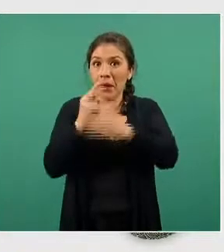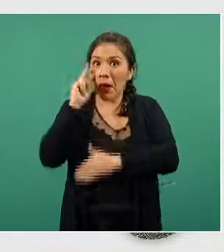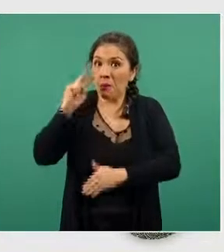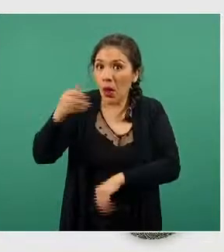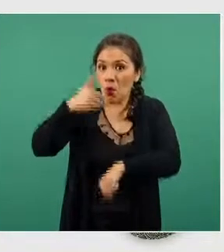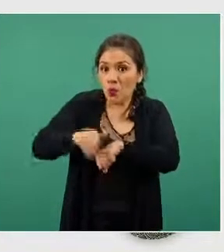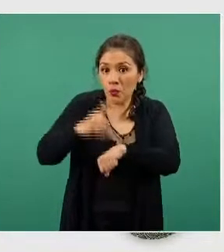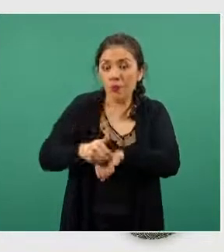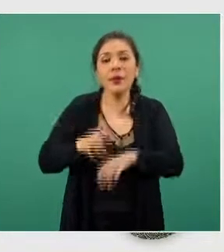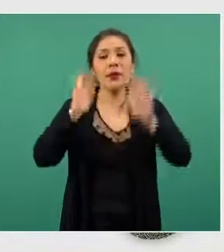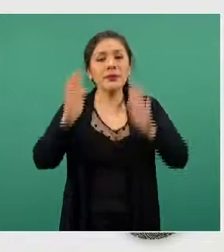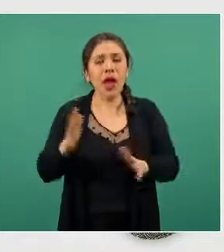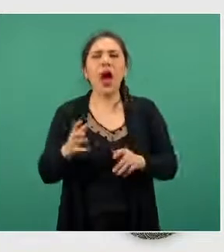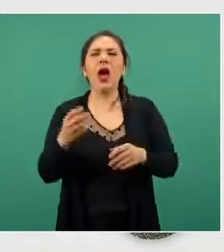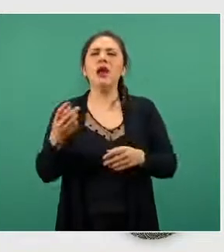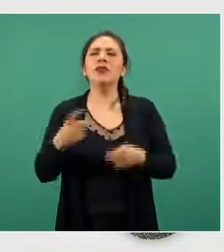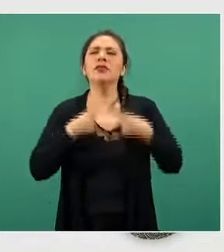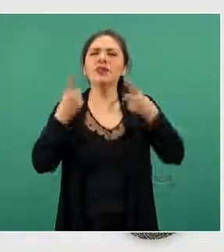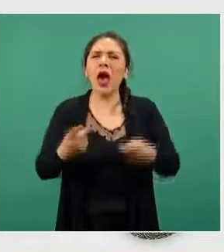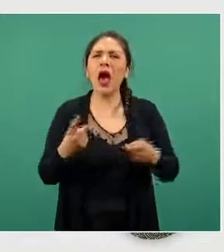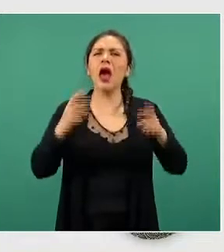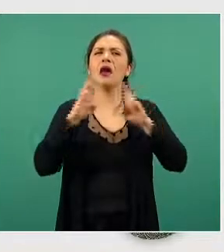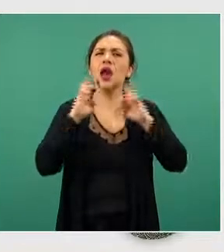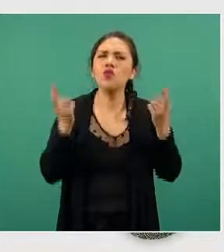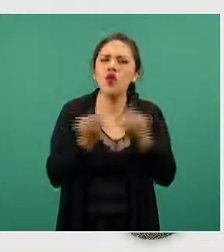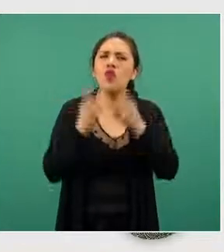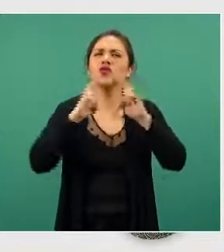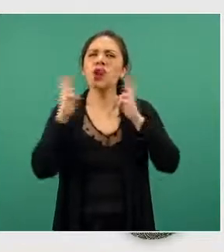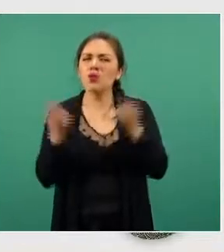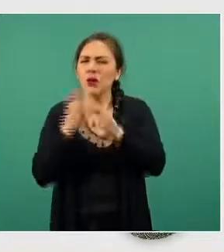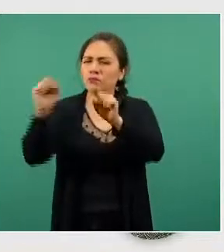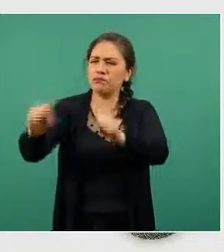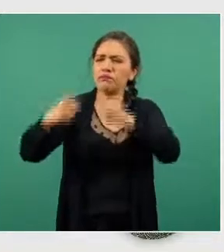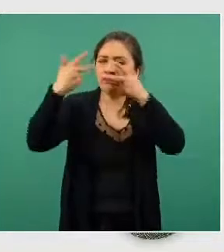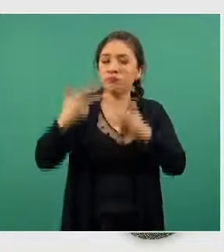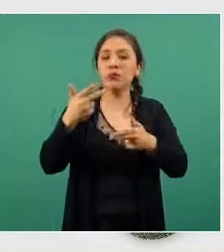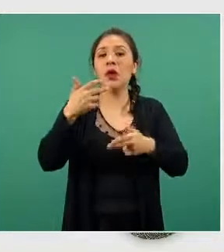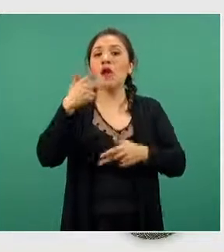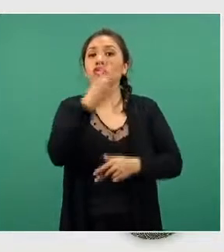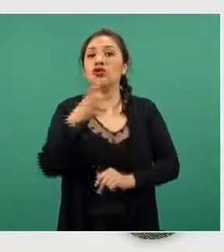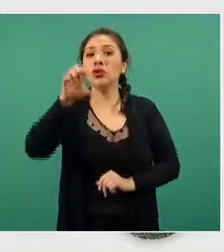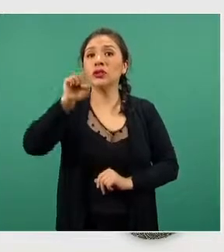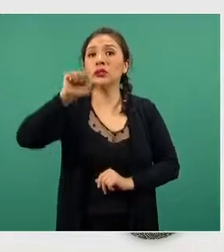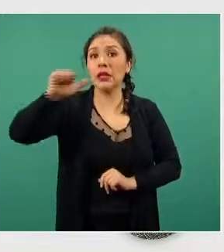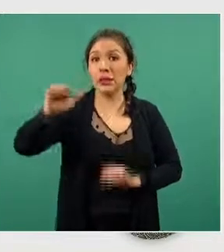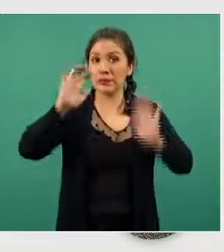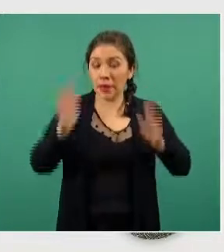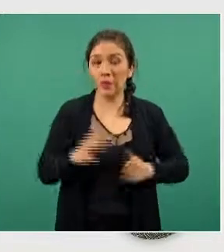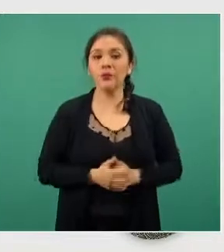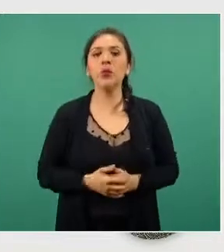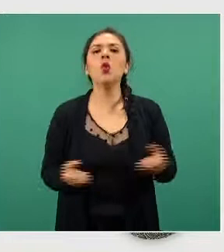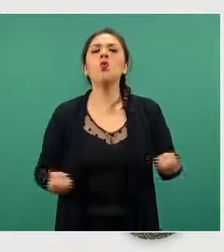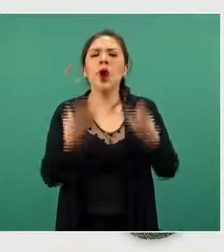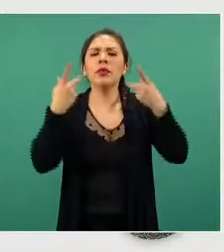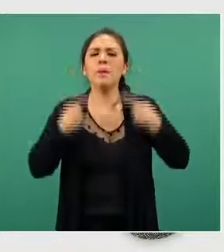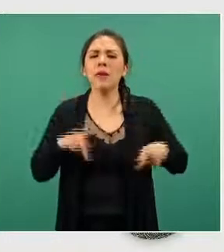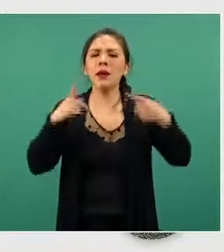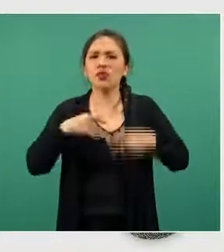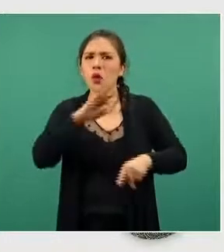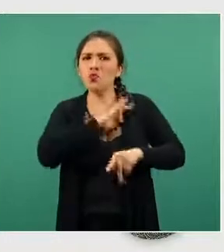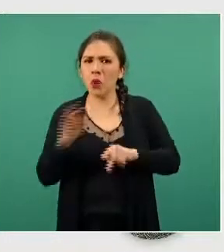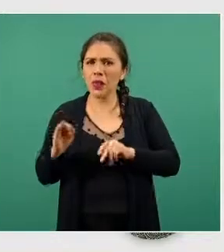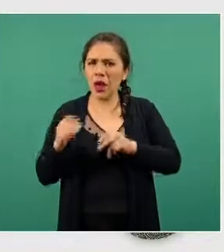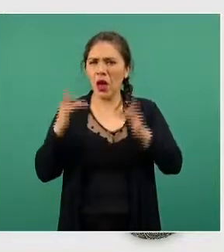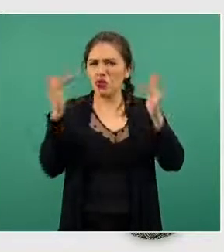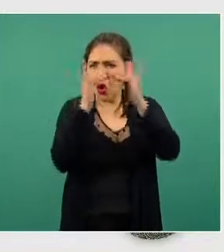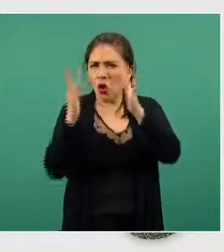Hemos dado hasta 266 sesiones a micrófono abierto hasta el día de ayer y la capacidad de acceso al personal de forma